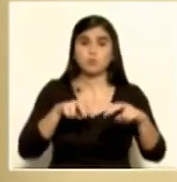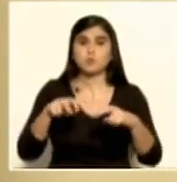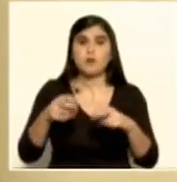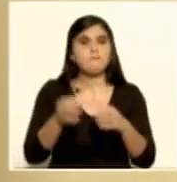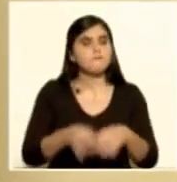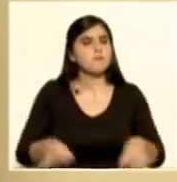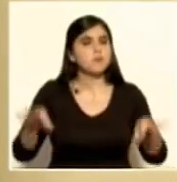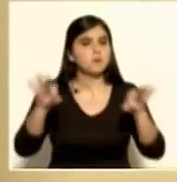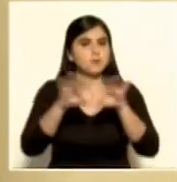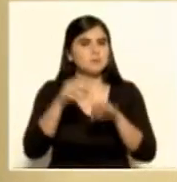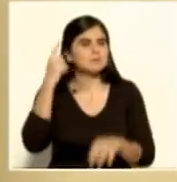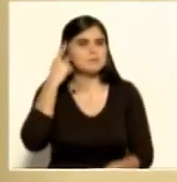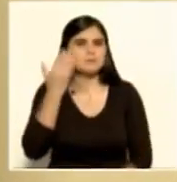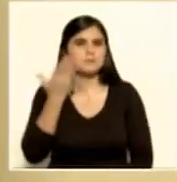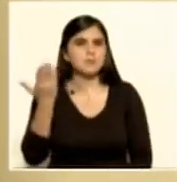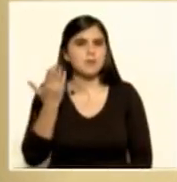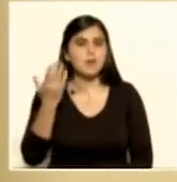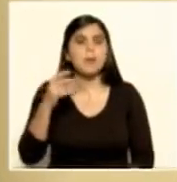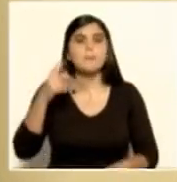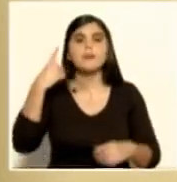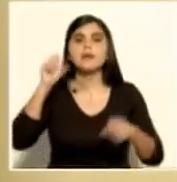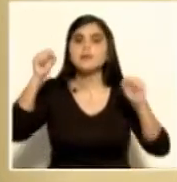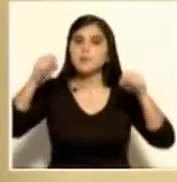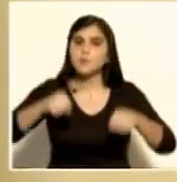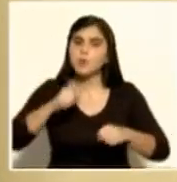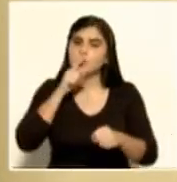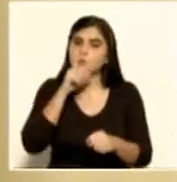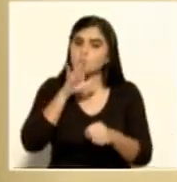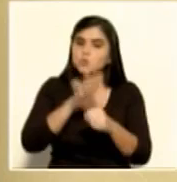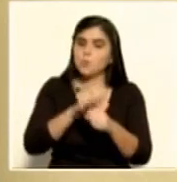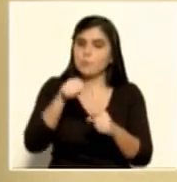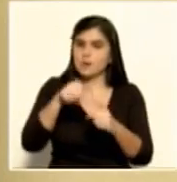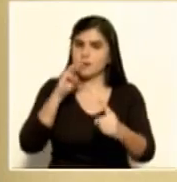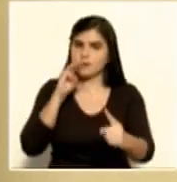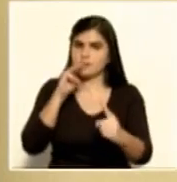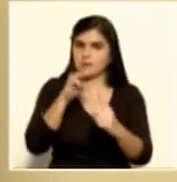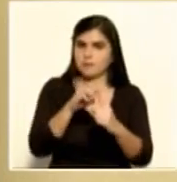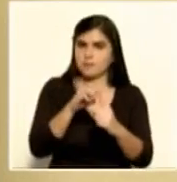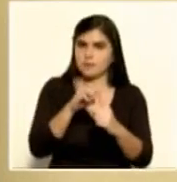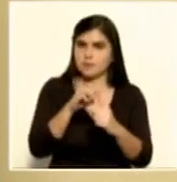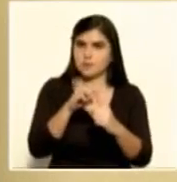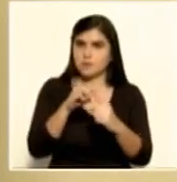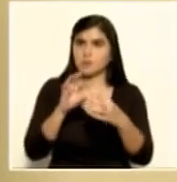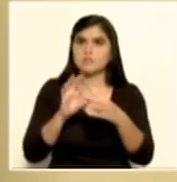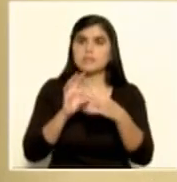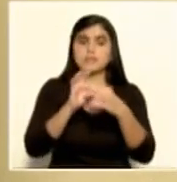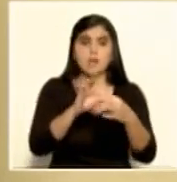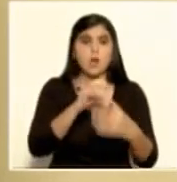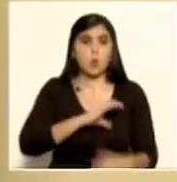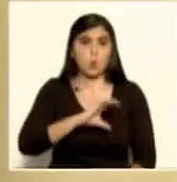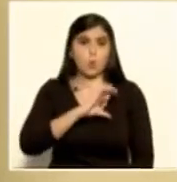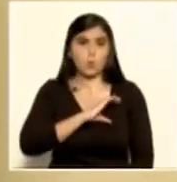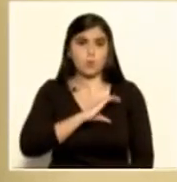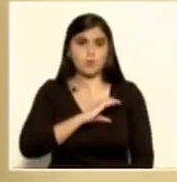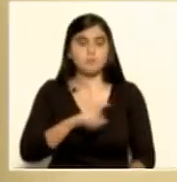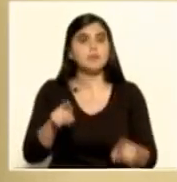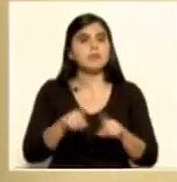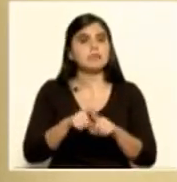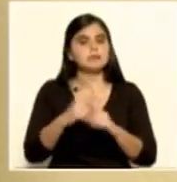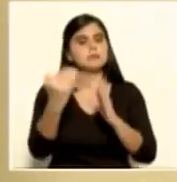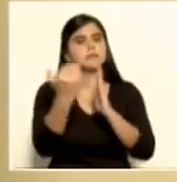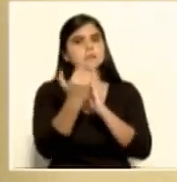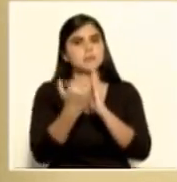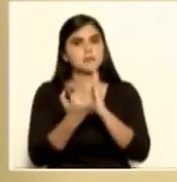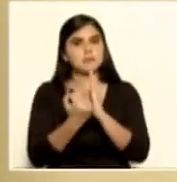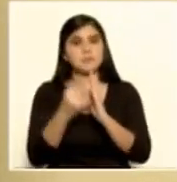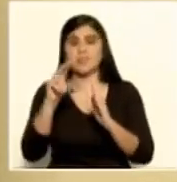qué? Para que podamos cumplir esa misión que tiene que ver mucho con el comportamiento, pero también tiene mucho que ver con esas medidas de